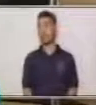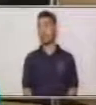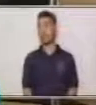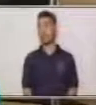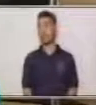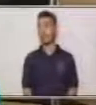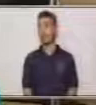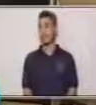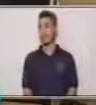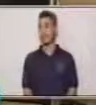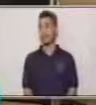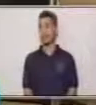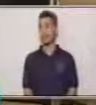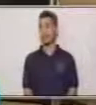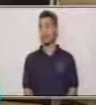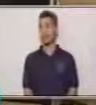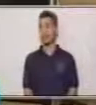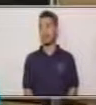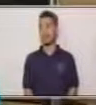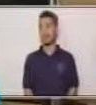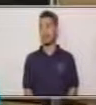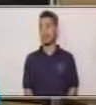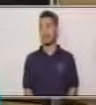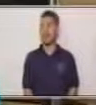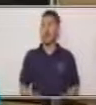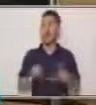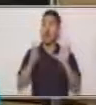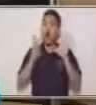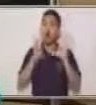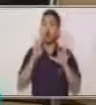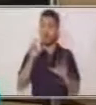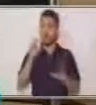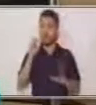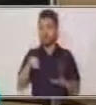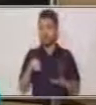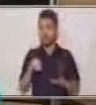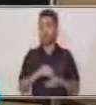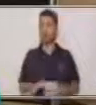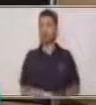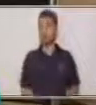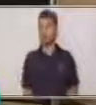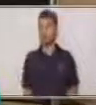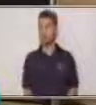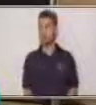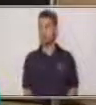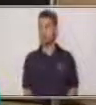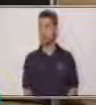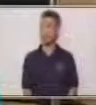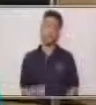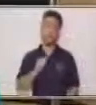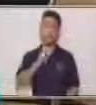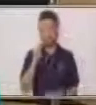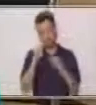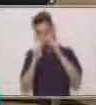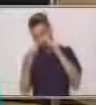Acá nos indica entonces que esta tiene 8 centímetros. Muy bien. Y del otro